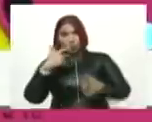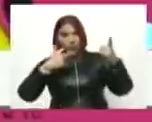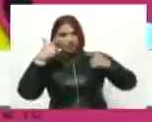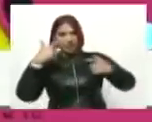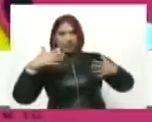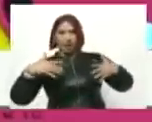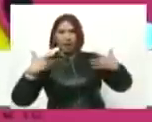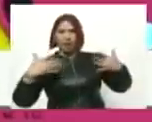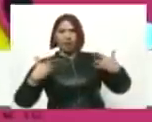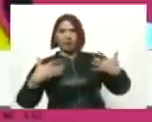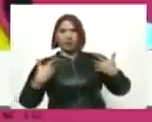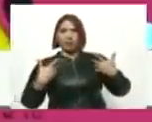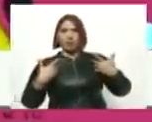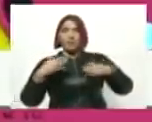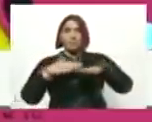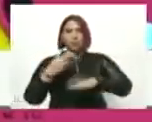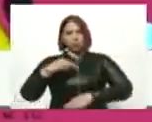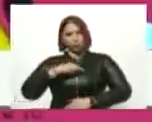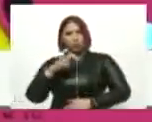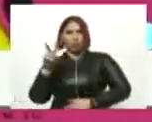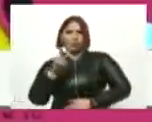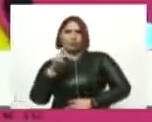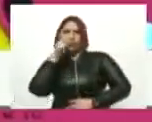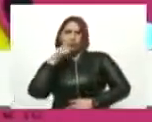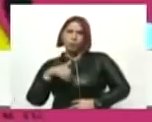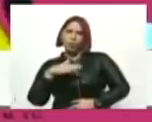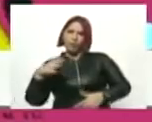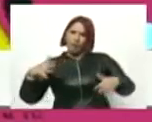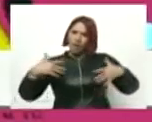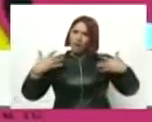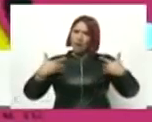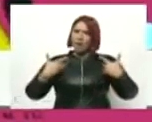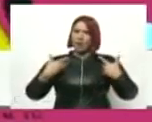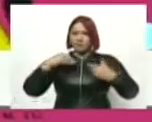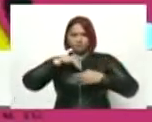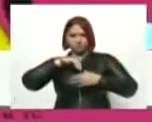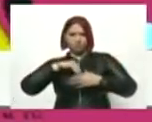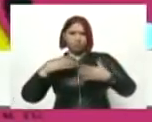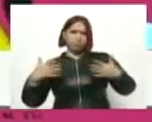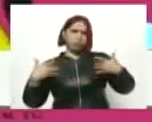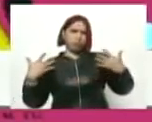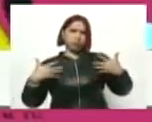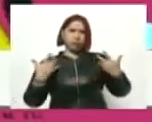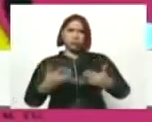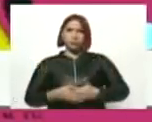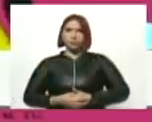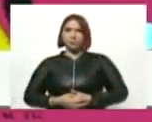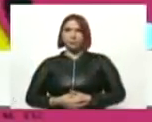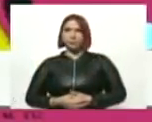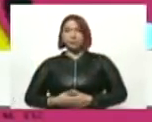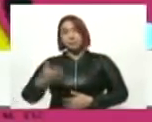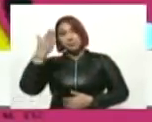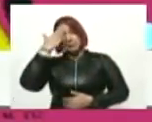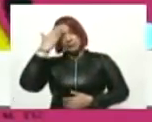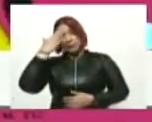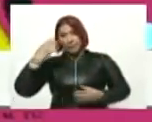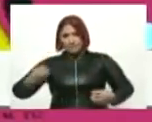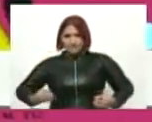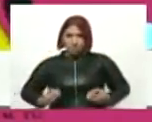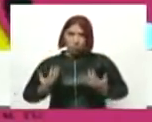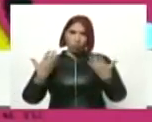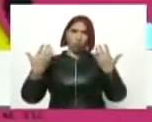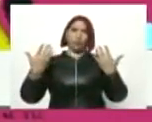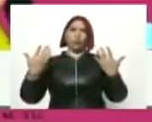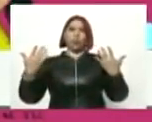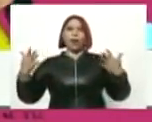alegre, porque en esencia el venezolano, la venezolana, es alegre, vive con alegría, sabe expresar su